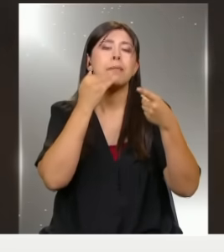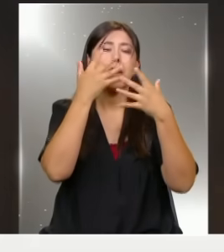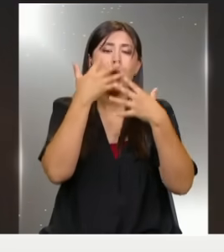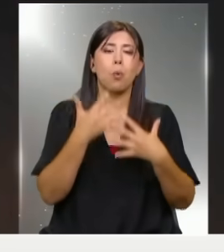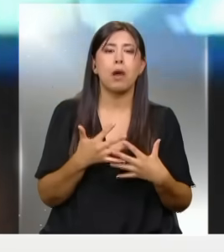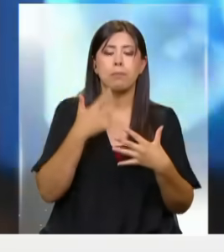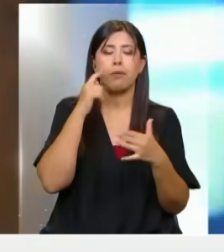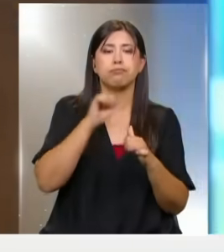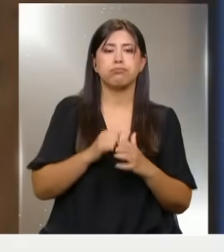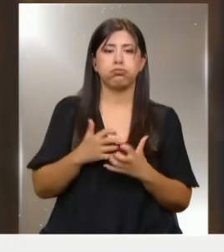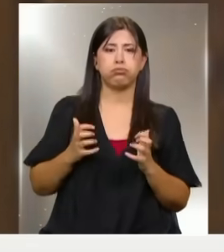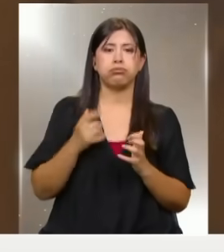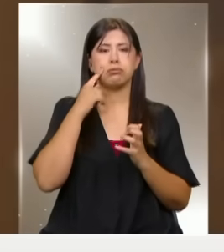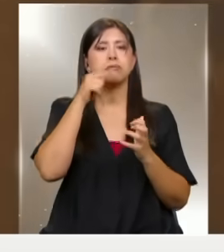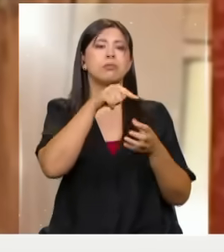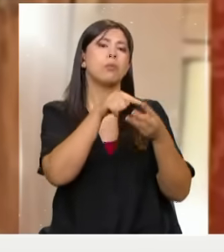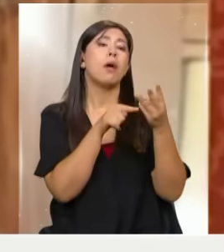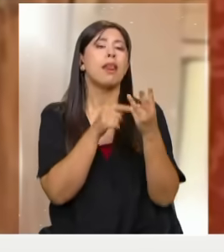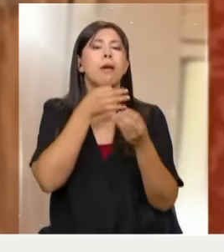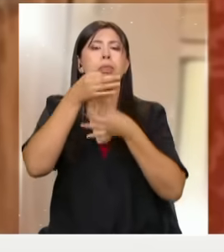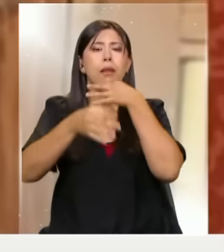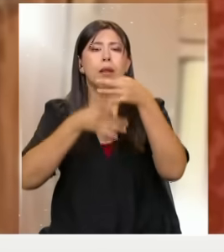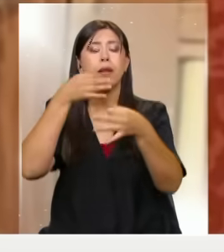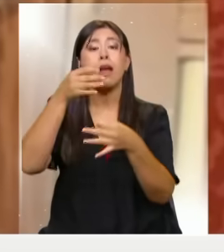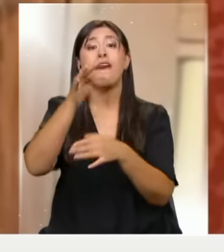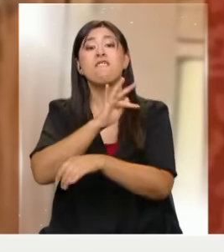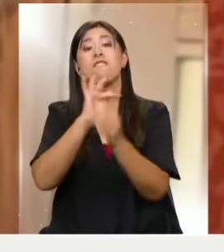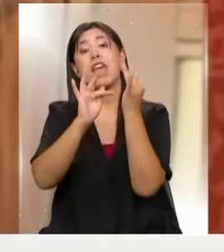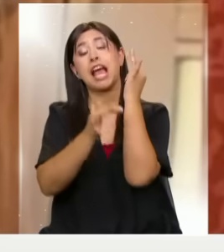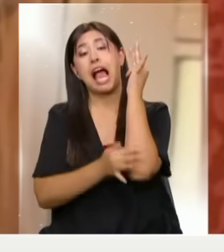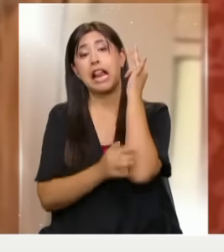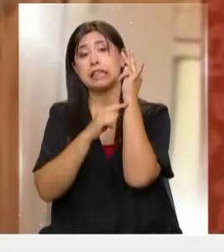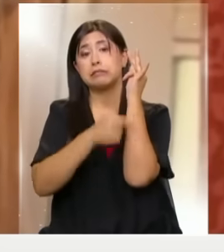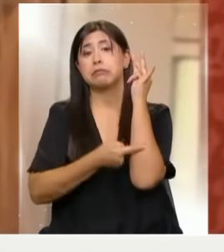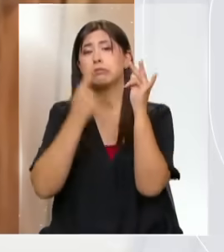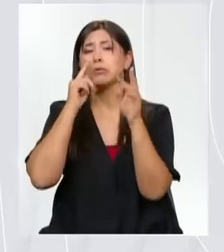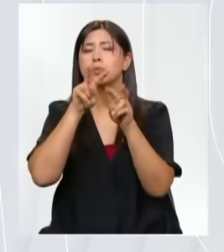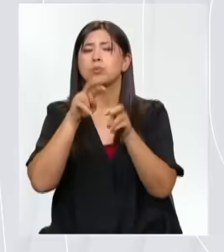para esclarecer ante el fiscal los hechos tras la desaparición de la estudiante japonesa.